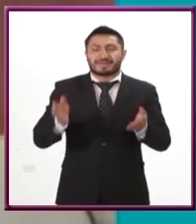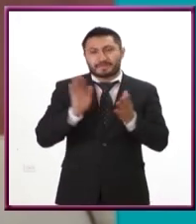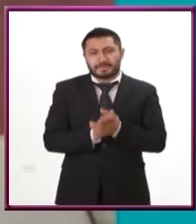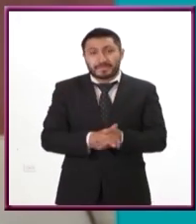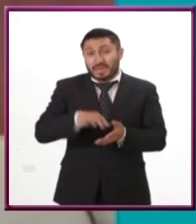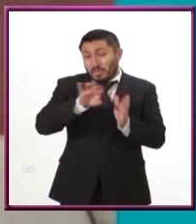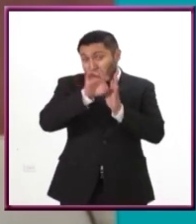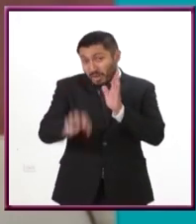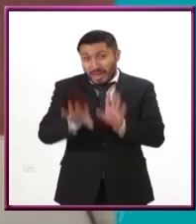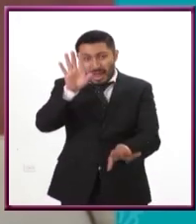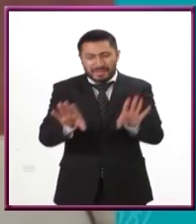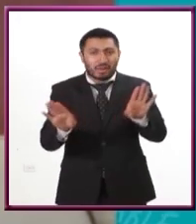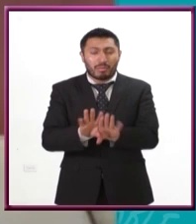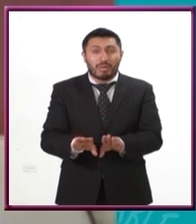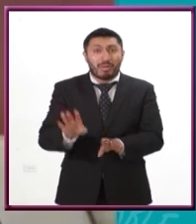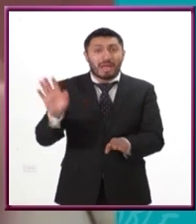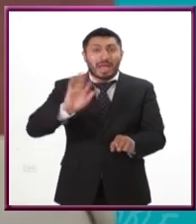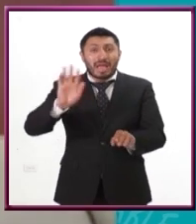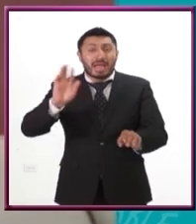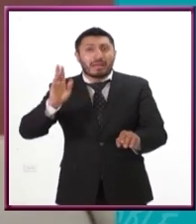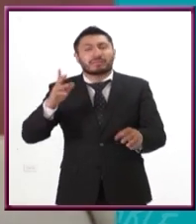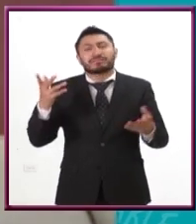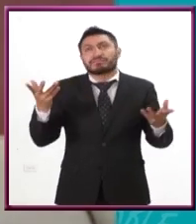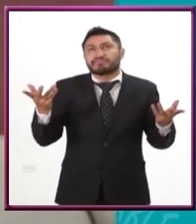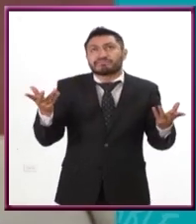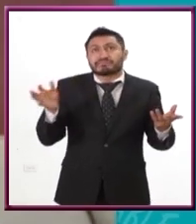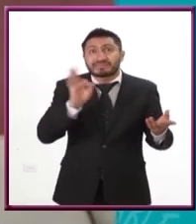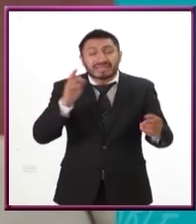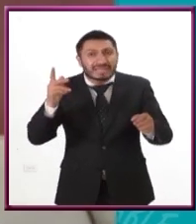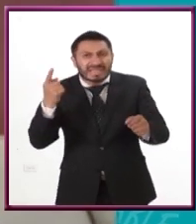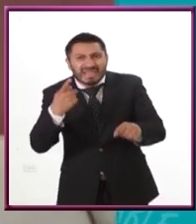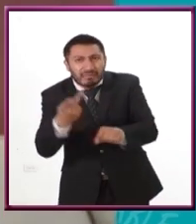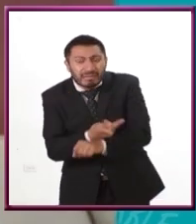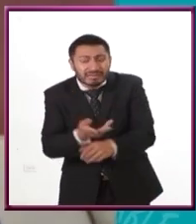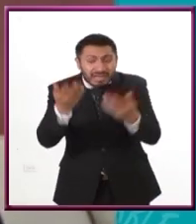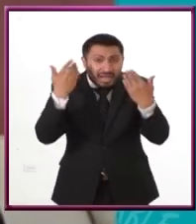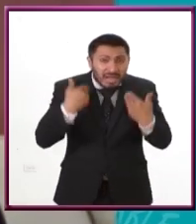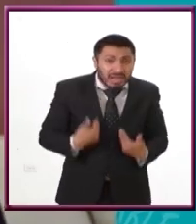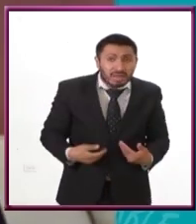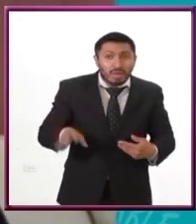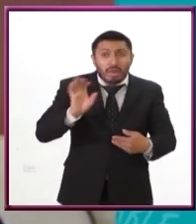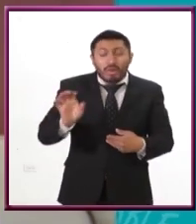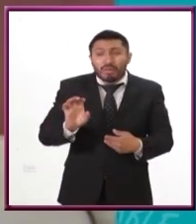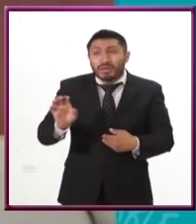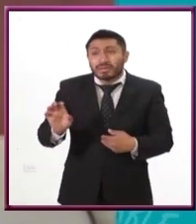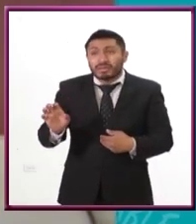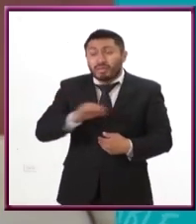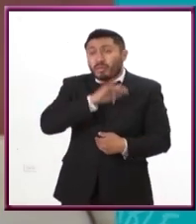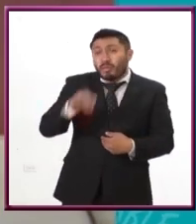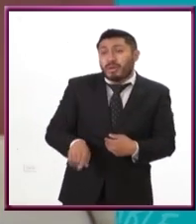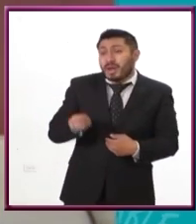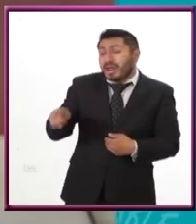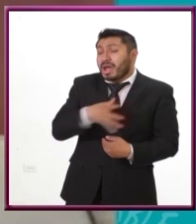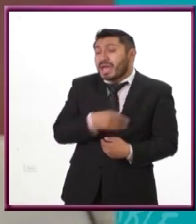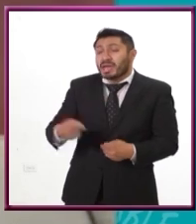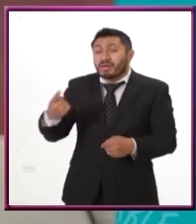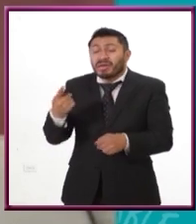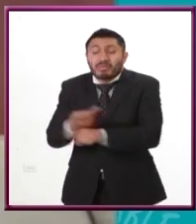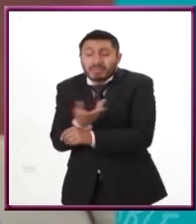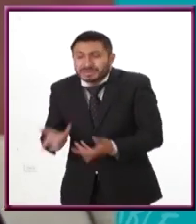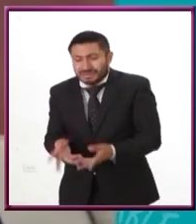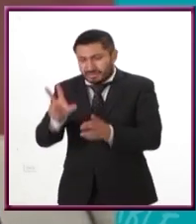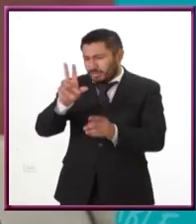cuando pues muchos se preguntan, ¿qué será de mí después de que yo ya no esté? Pues esa es la respuesta, trabajar más en la